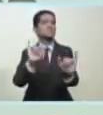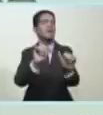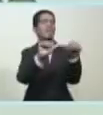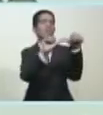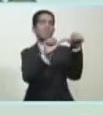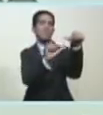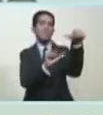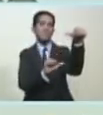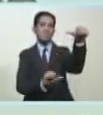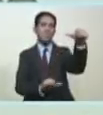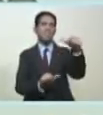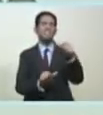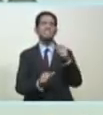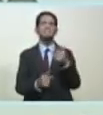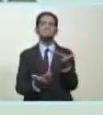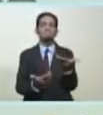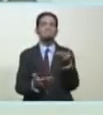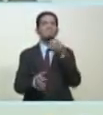de sus justificaciones